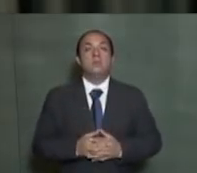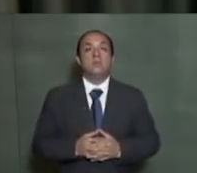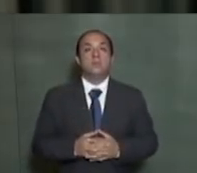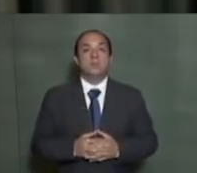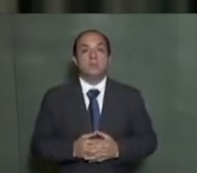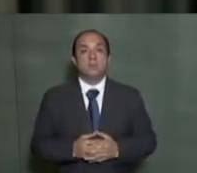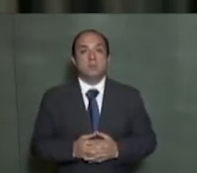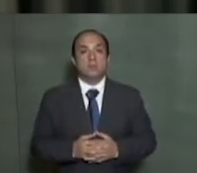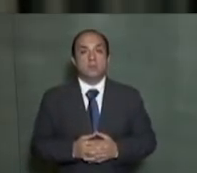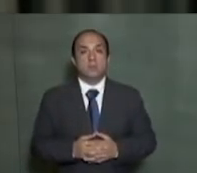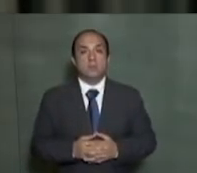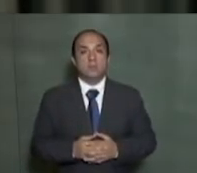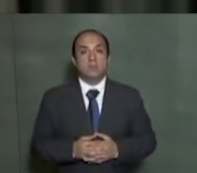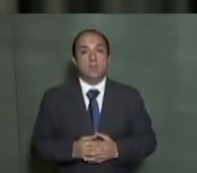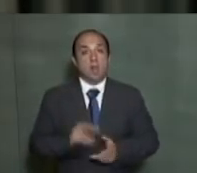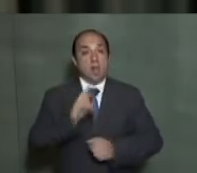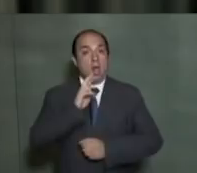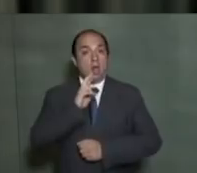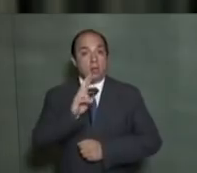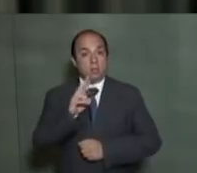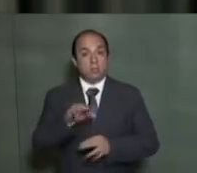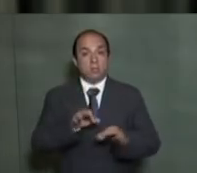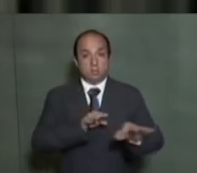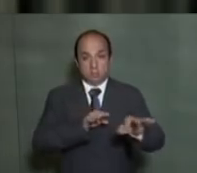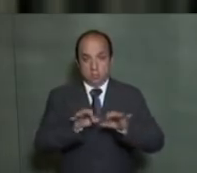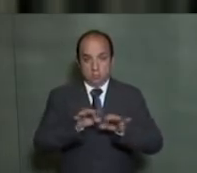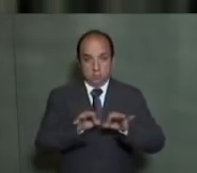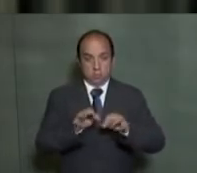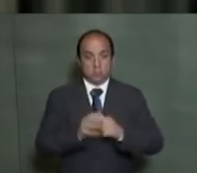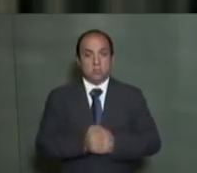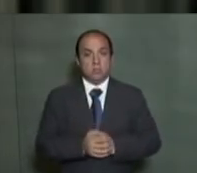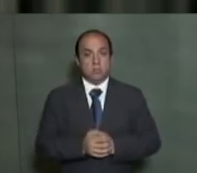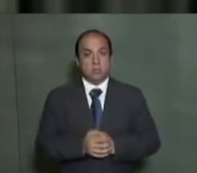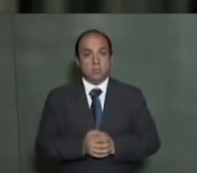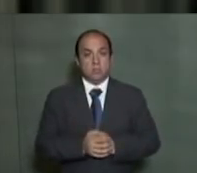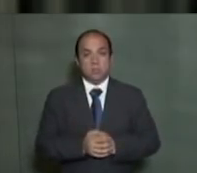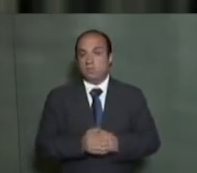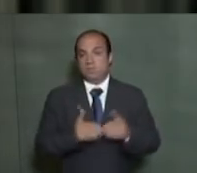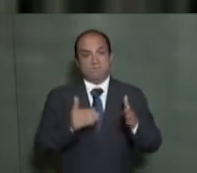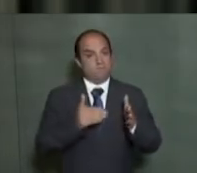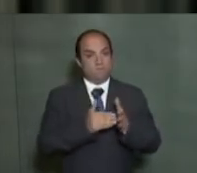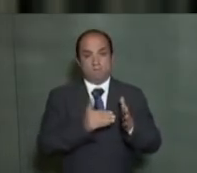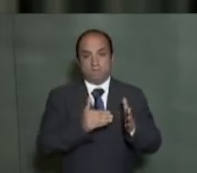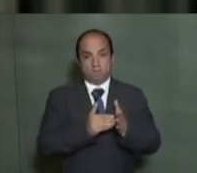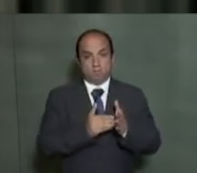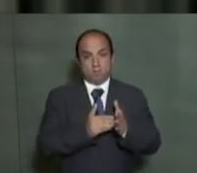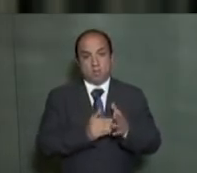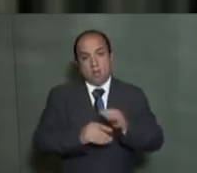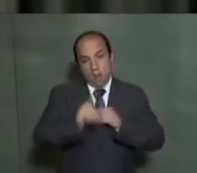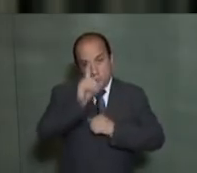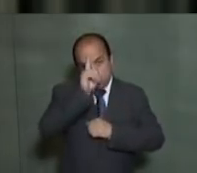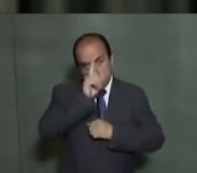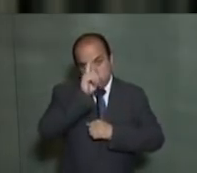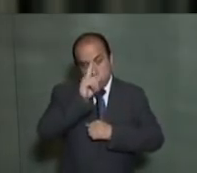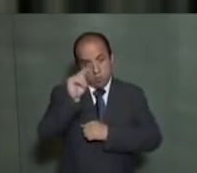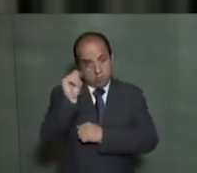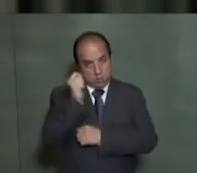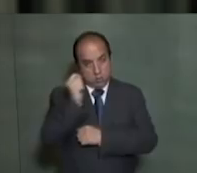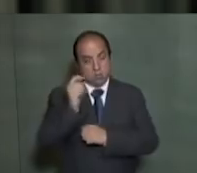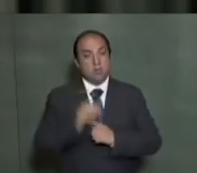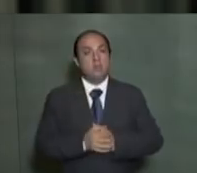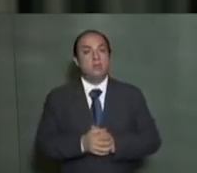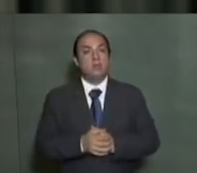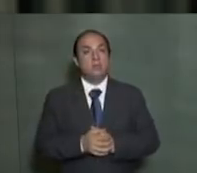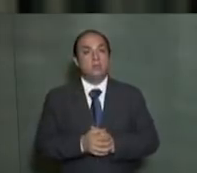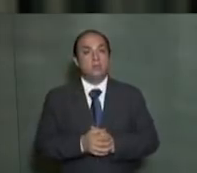duda, los resultados de este trabajo no pueden limitarse a las recomendaciones técnicas